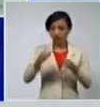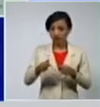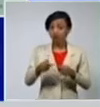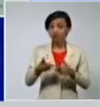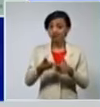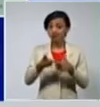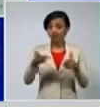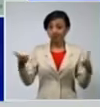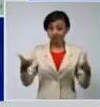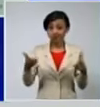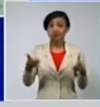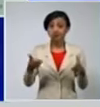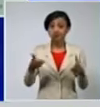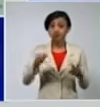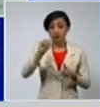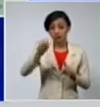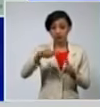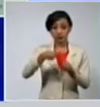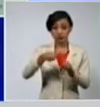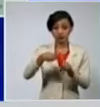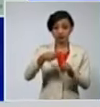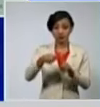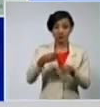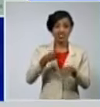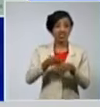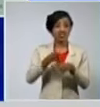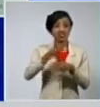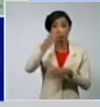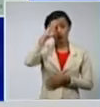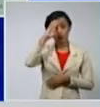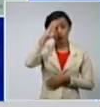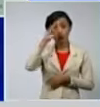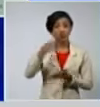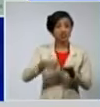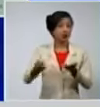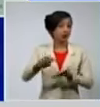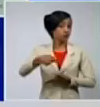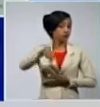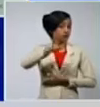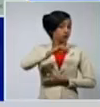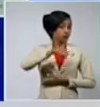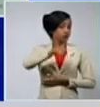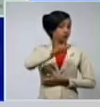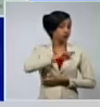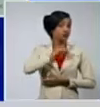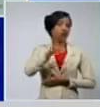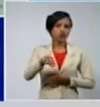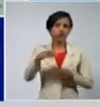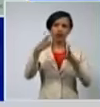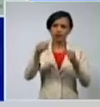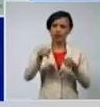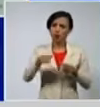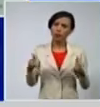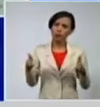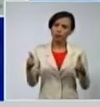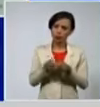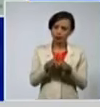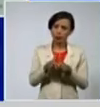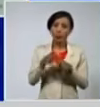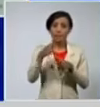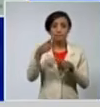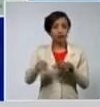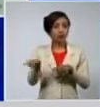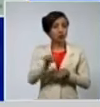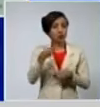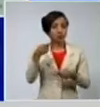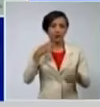Cuba en semanas anteriores, pues es una cifra que es baja, pero de todas formas, ojo,